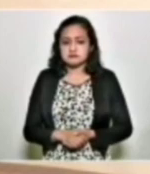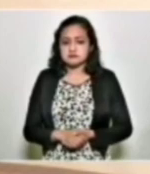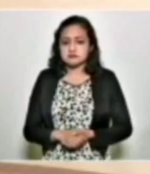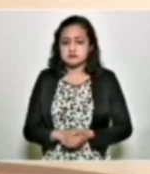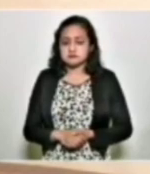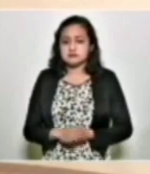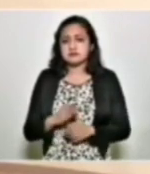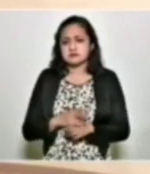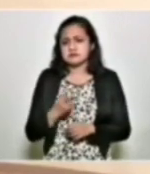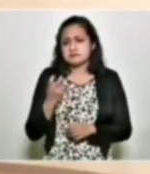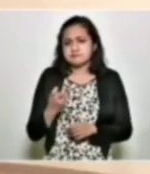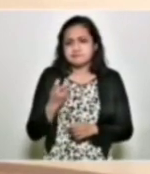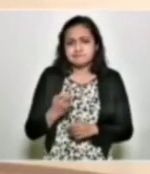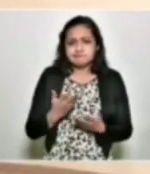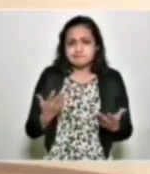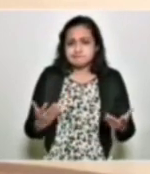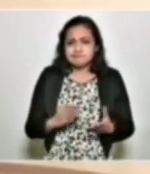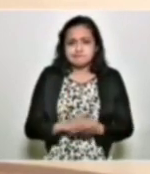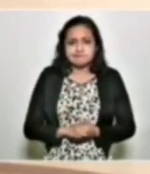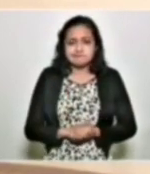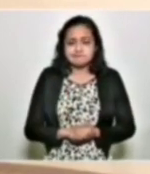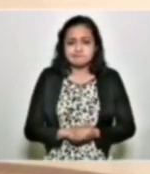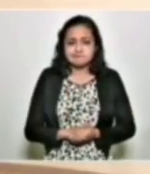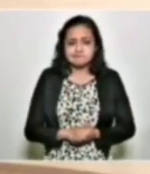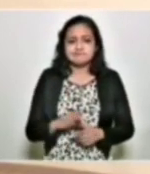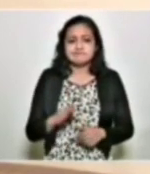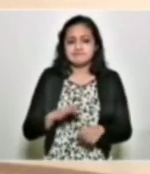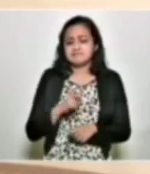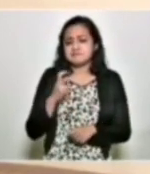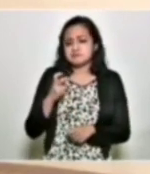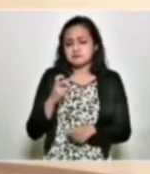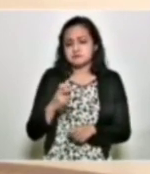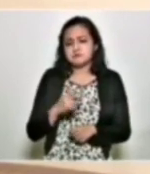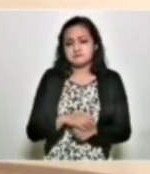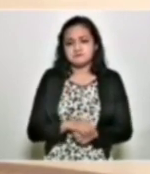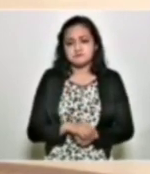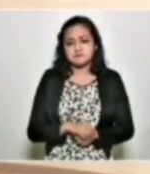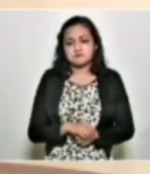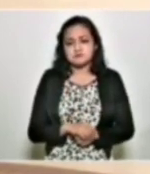por eso por eso